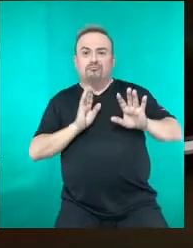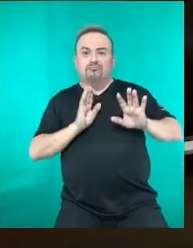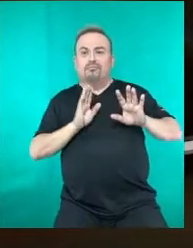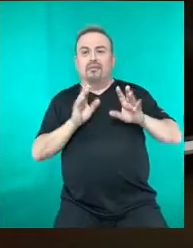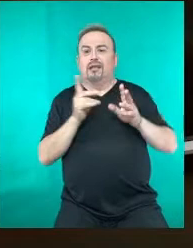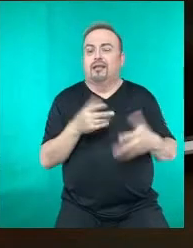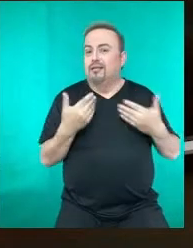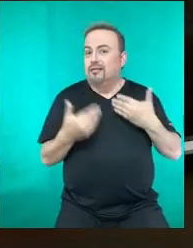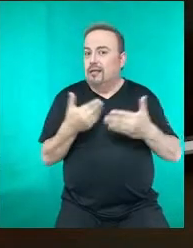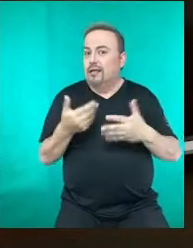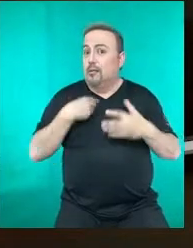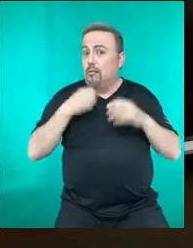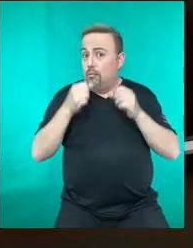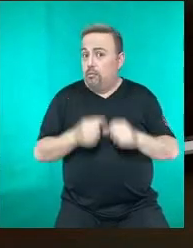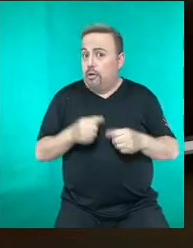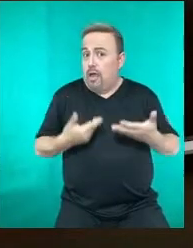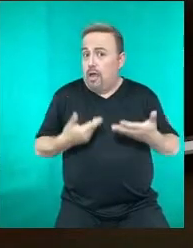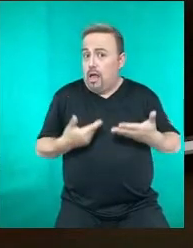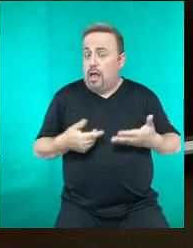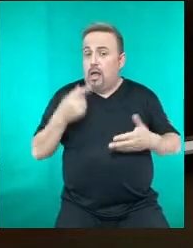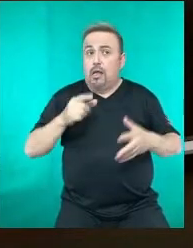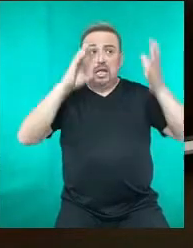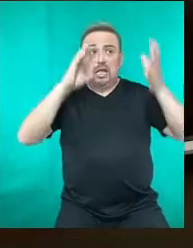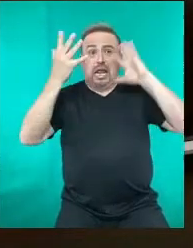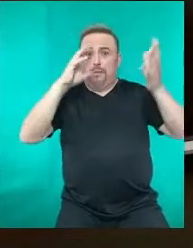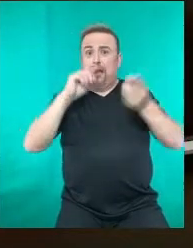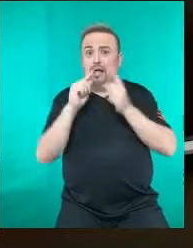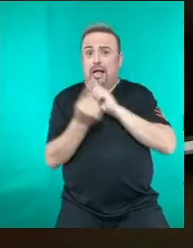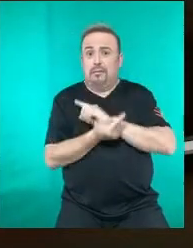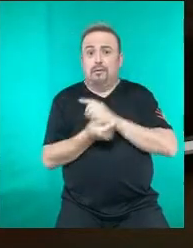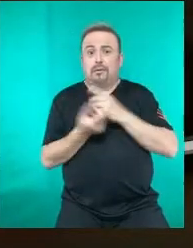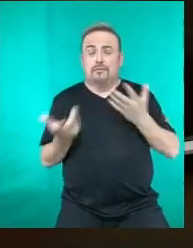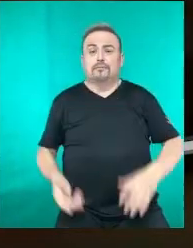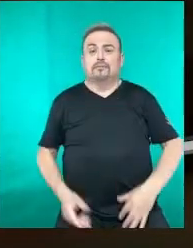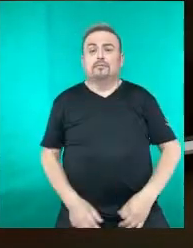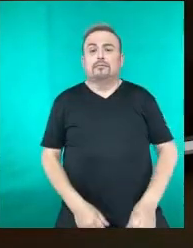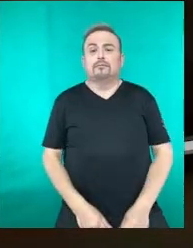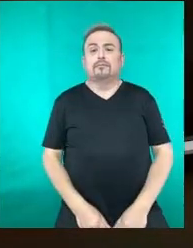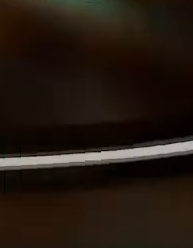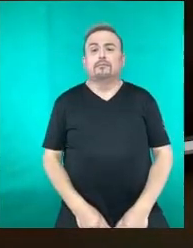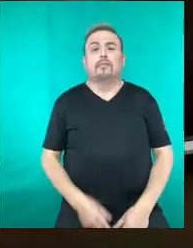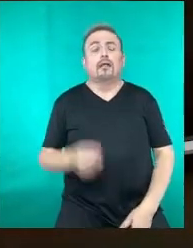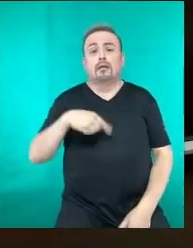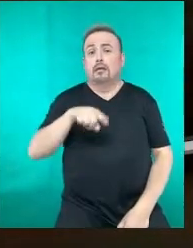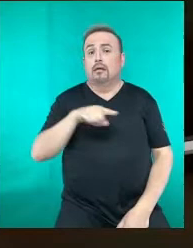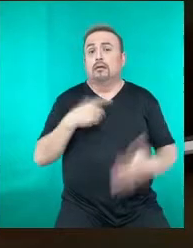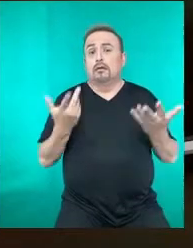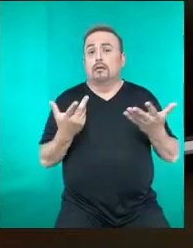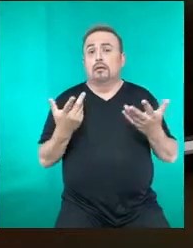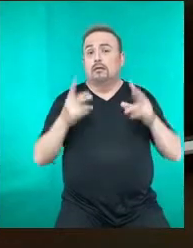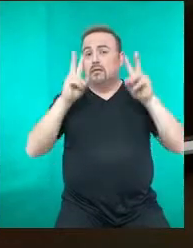Y eso es lo que nos puede pasar hoy día con el cambio climático y los respaldos productivos, ¿no es cierto? Todo se ve más